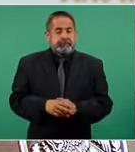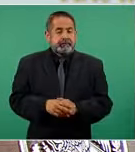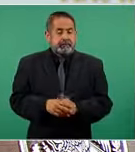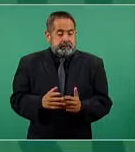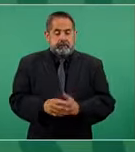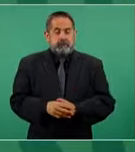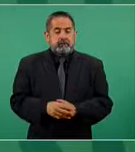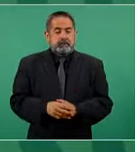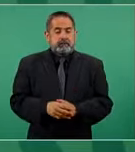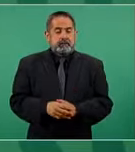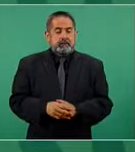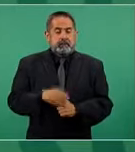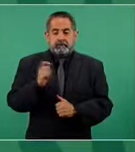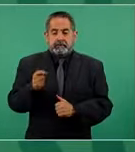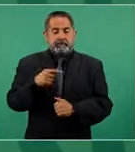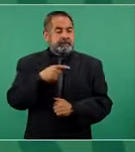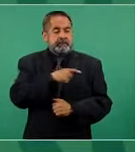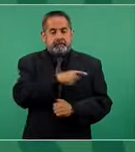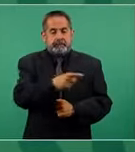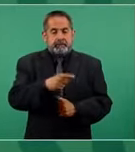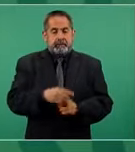Entonces, es